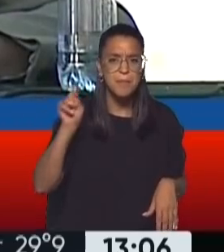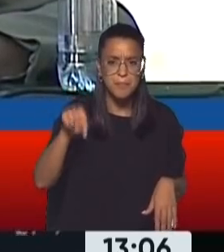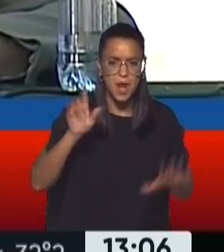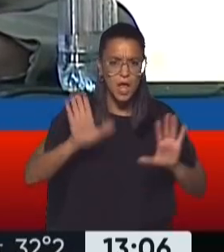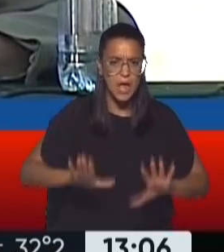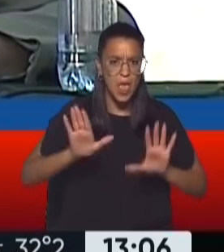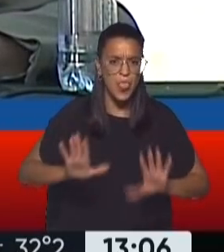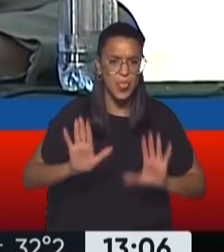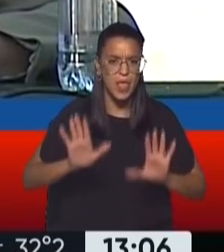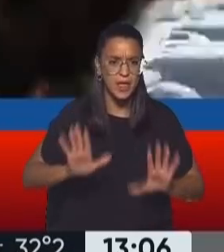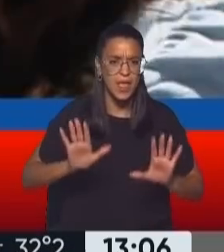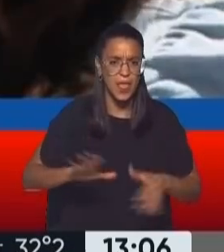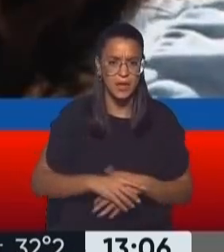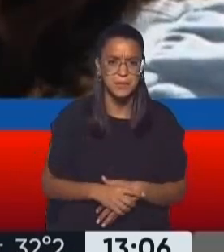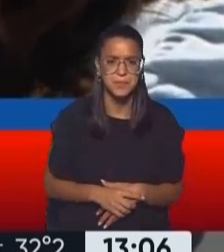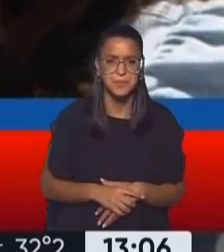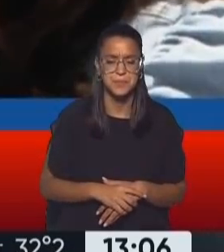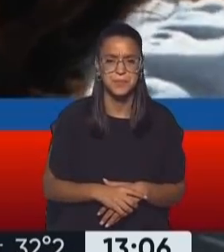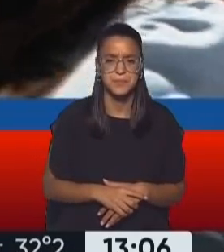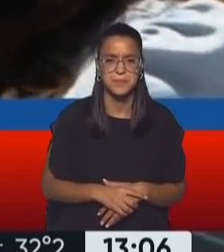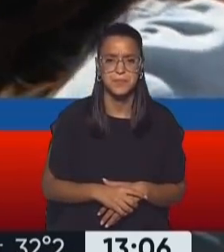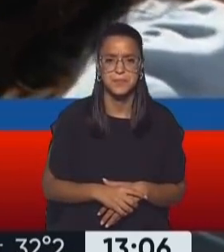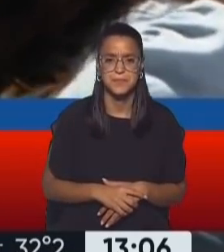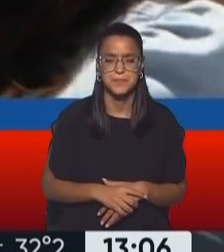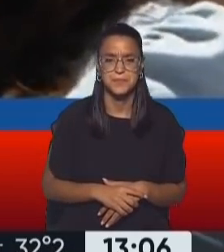quedan, me decía, estos se quedan.